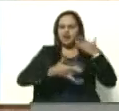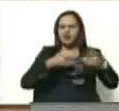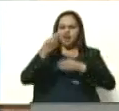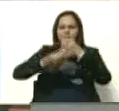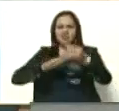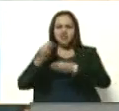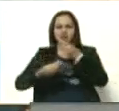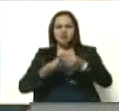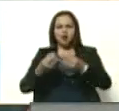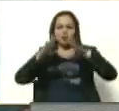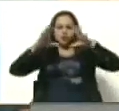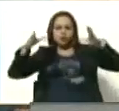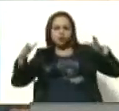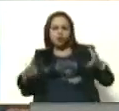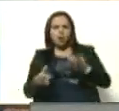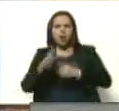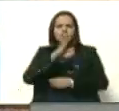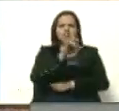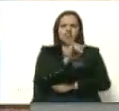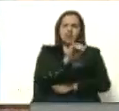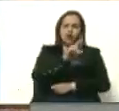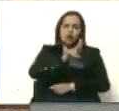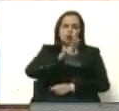en el domo de Viruaca.